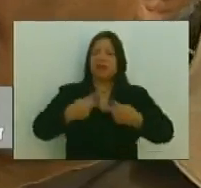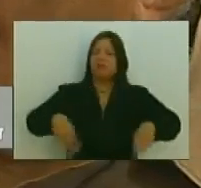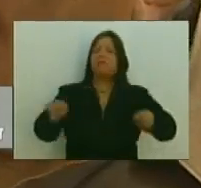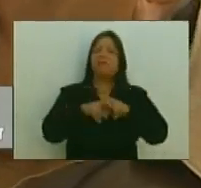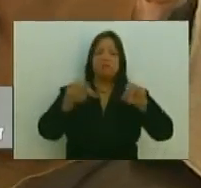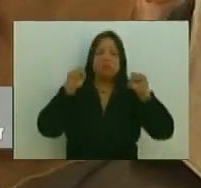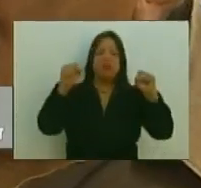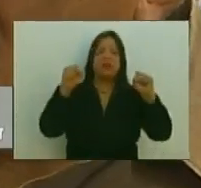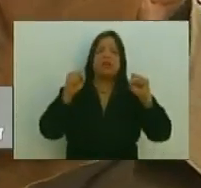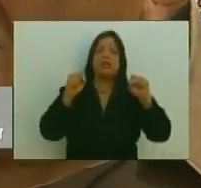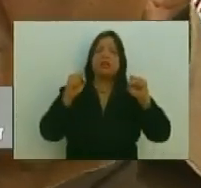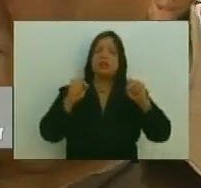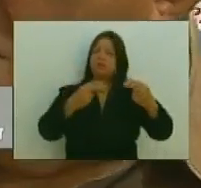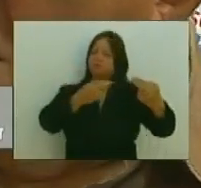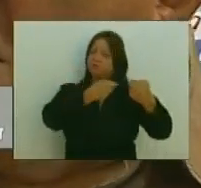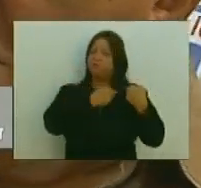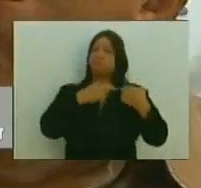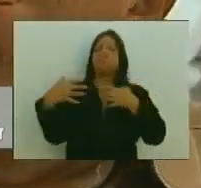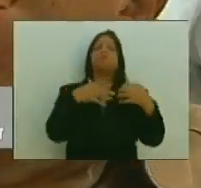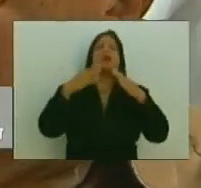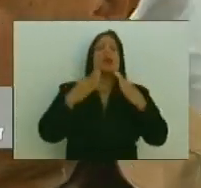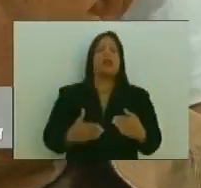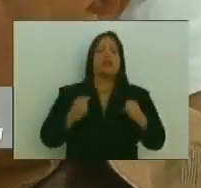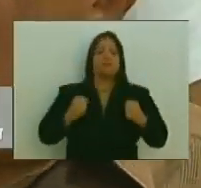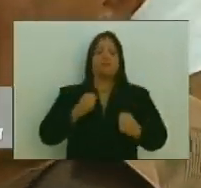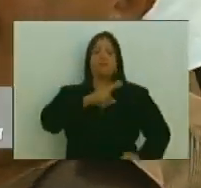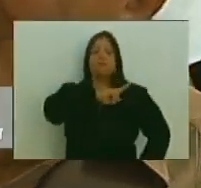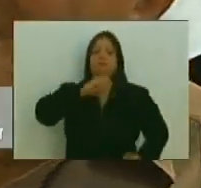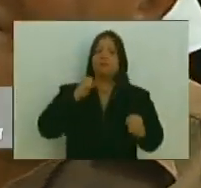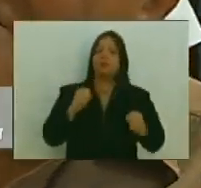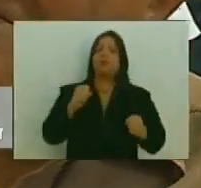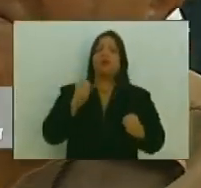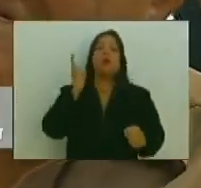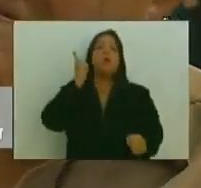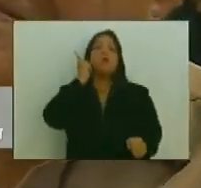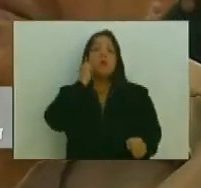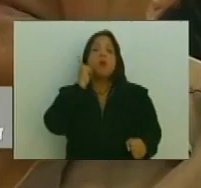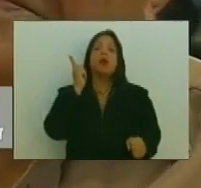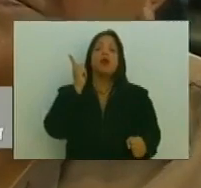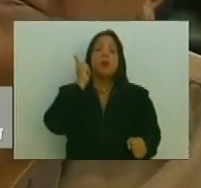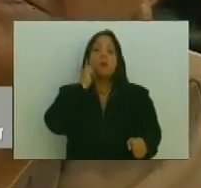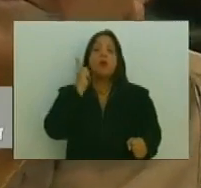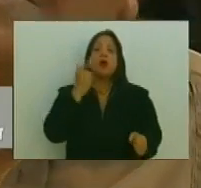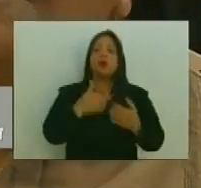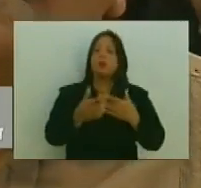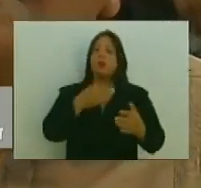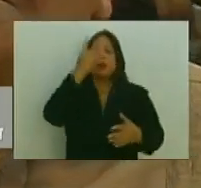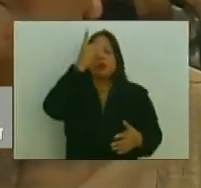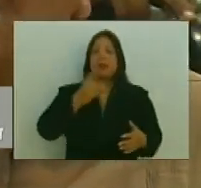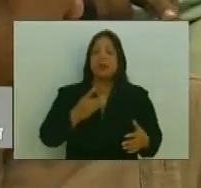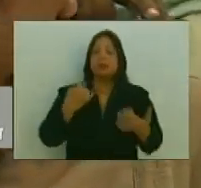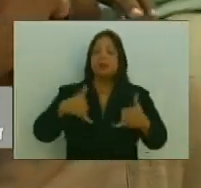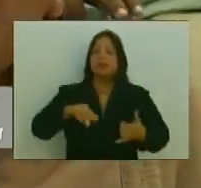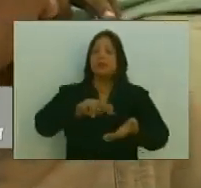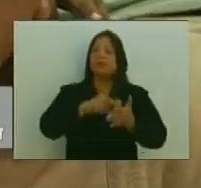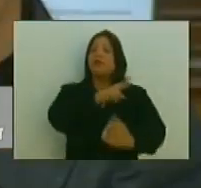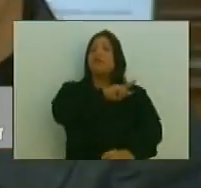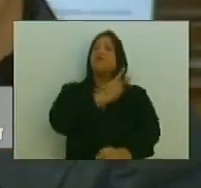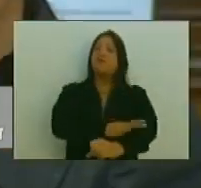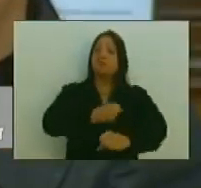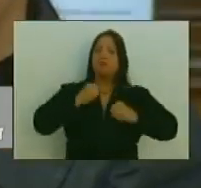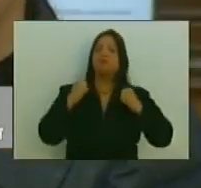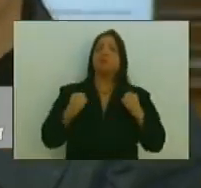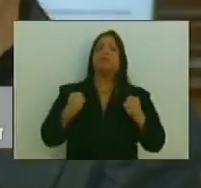y somos guerreras. ¿Saben qué? Las mujeres con hijos con discapacidad son las